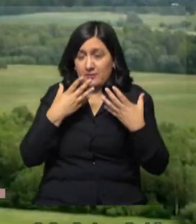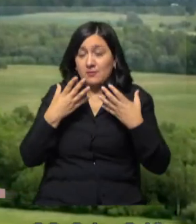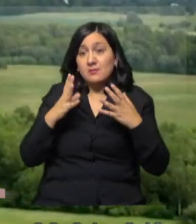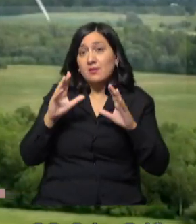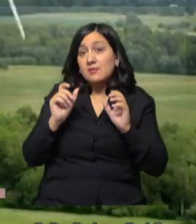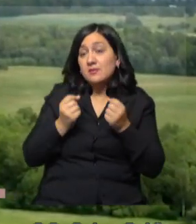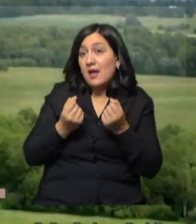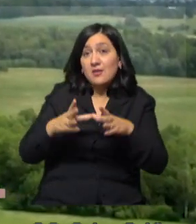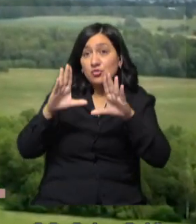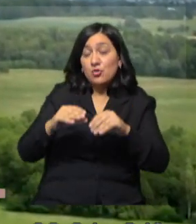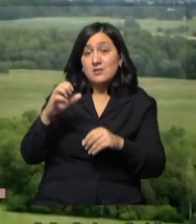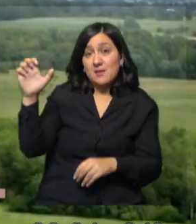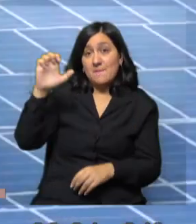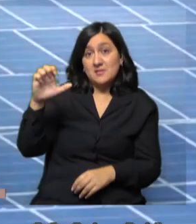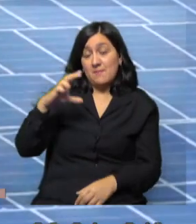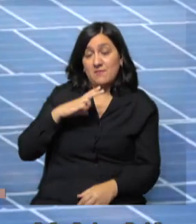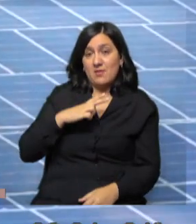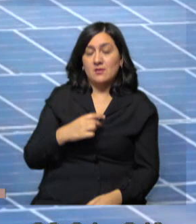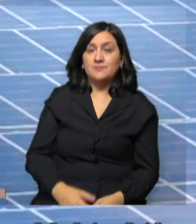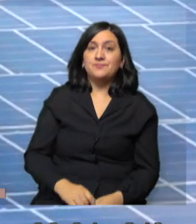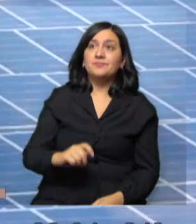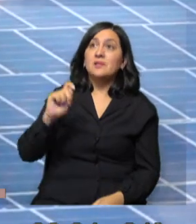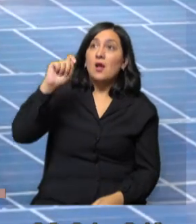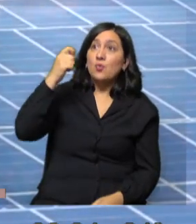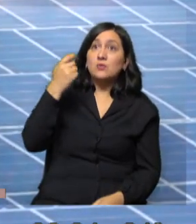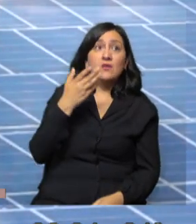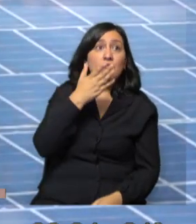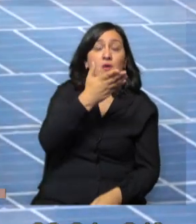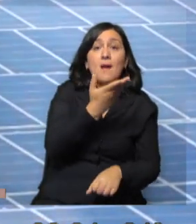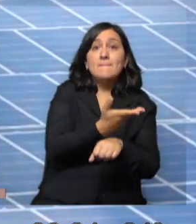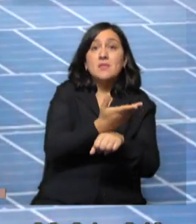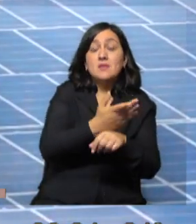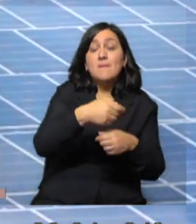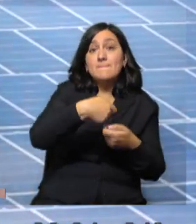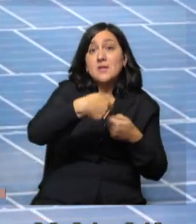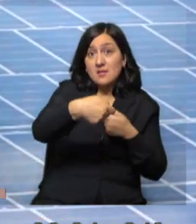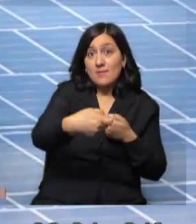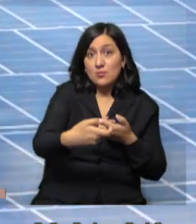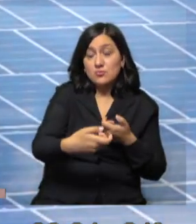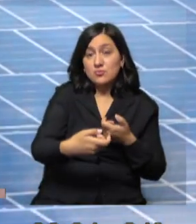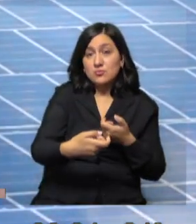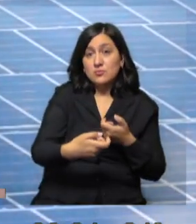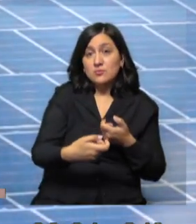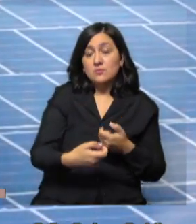al capital privado. De hecho, bueno, la UTE salió a pedir préstamos con muy buena